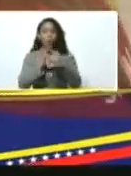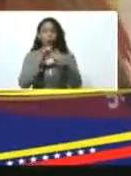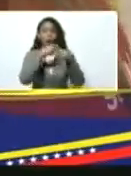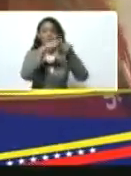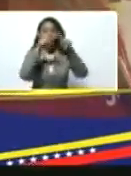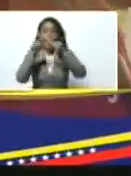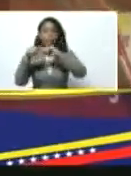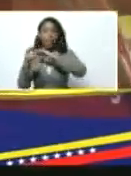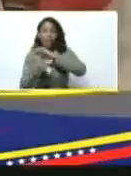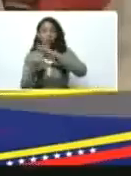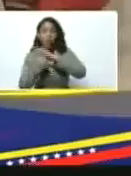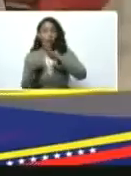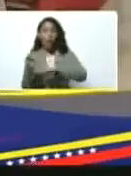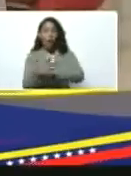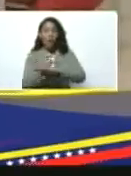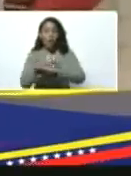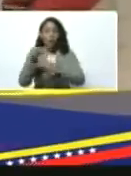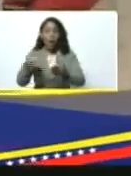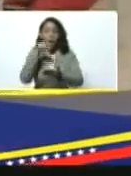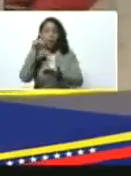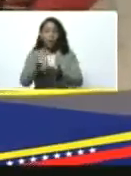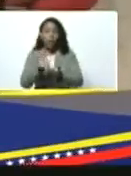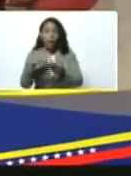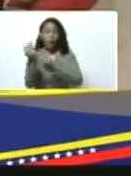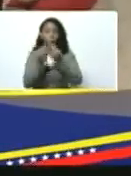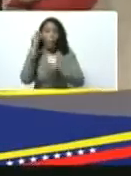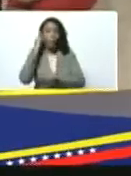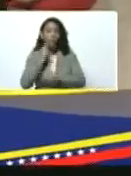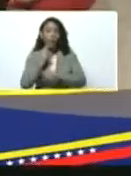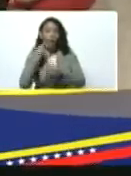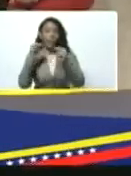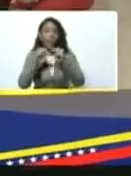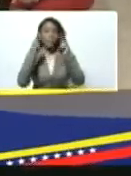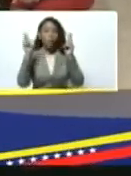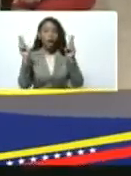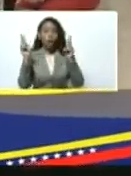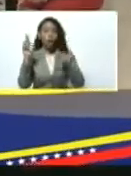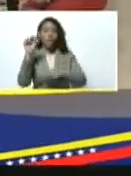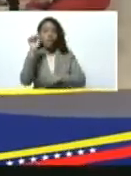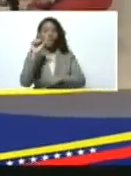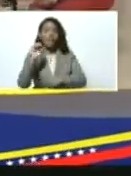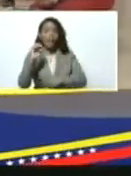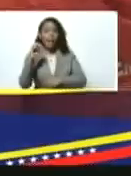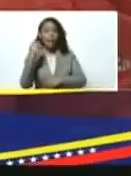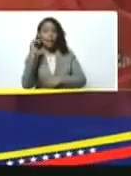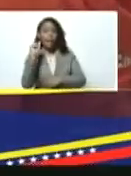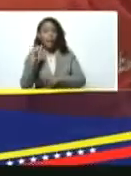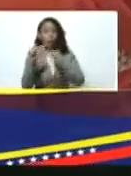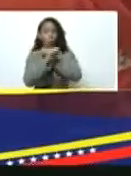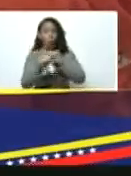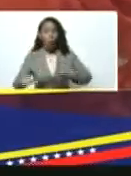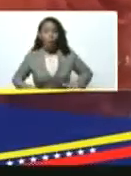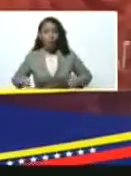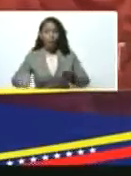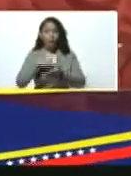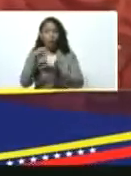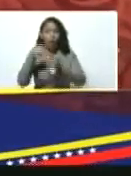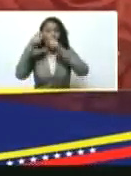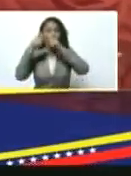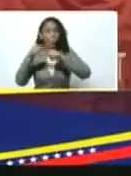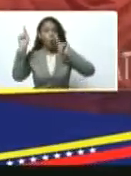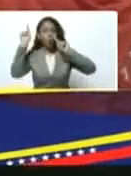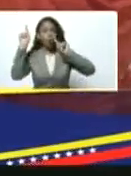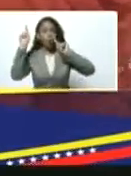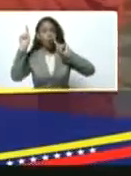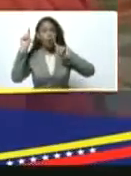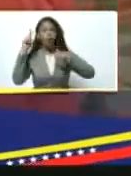diferentes instituciones del gobierno nacional, como Bolivariana de Puertos, el CENIAT, la Guardia Nacional y otros, se